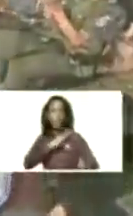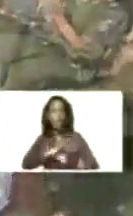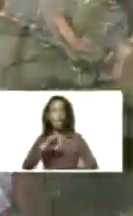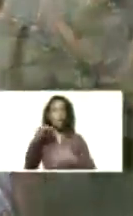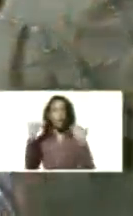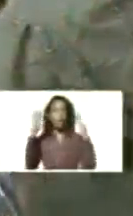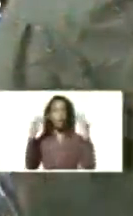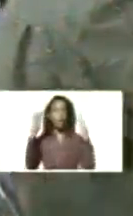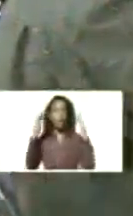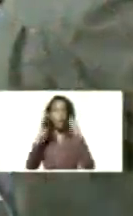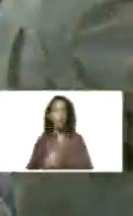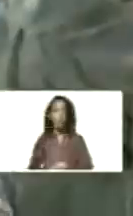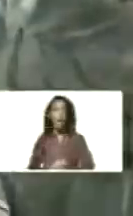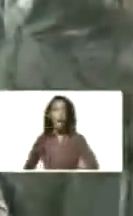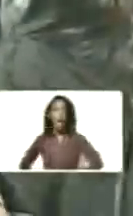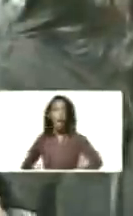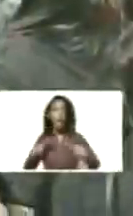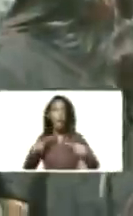a la vida